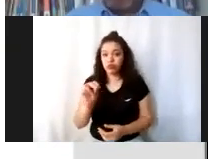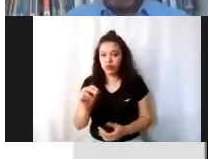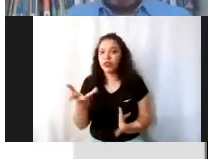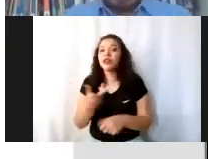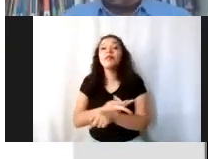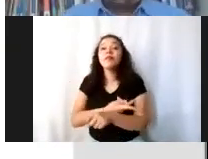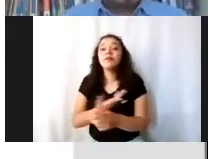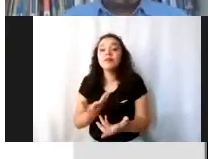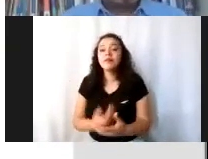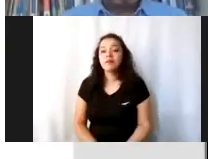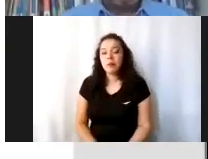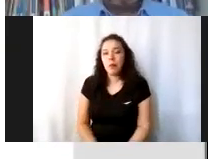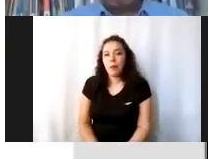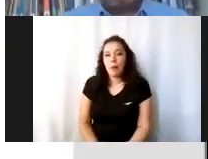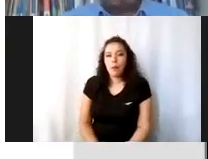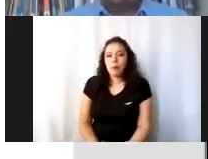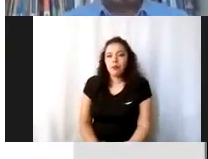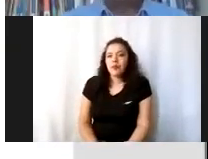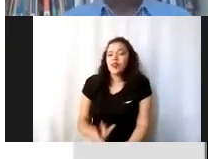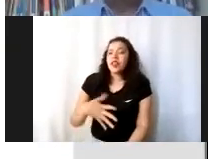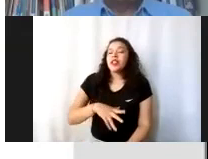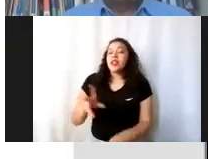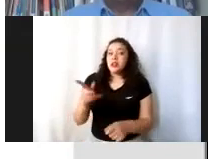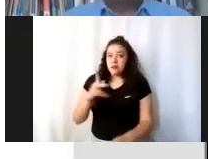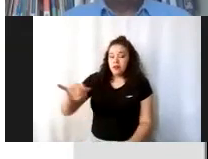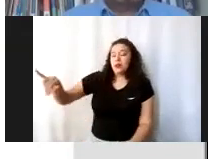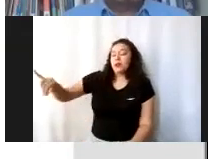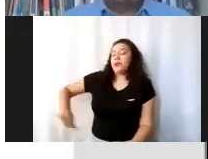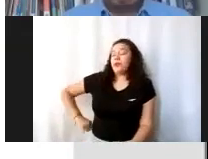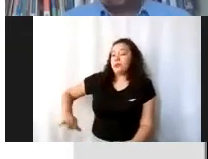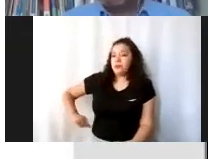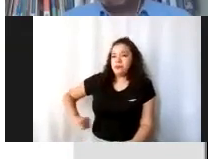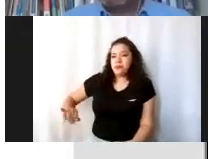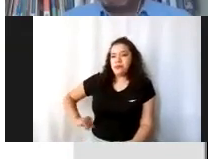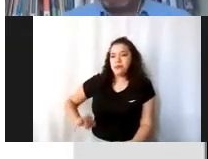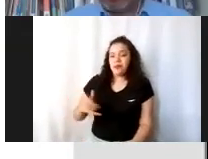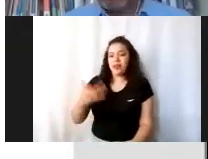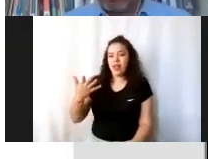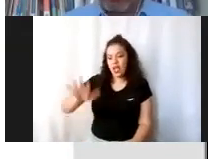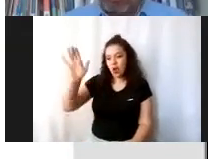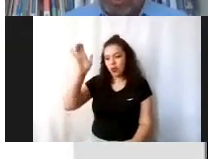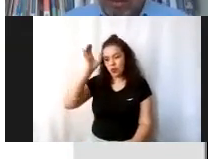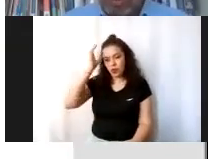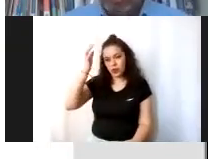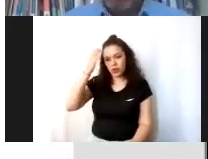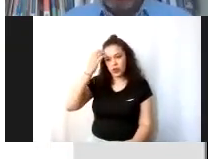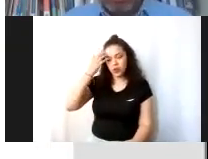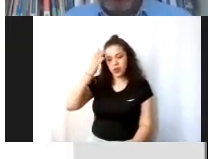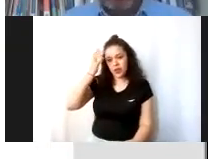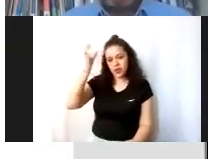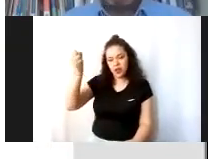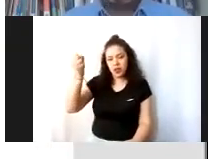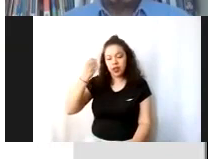Sí, esa pregunta es interesantísima porque ahí hay un tema de conciencia. Los testigos de Jehová efectivamente